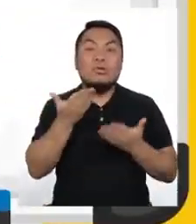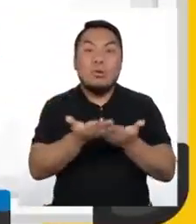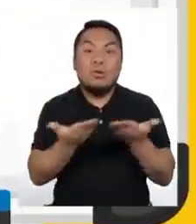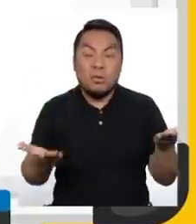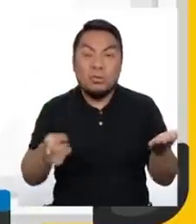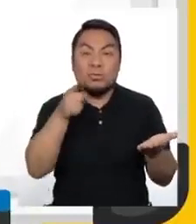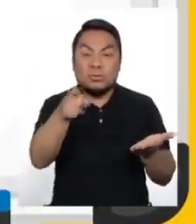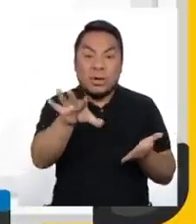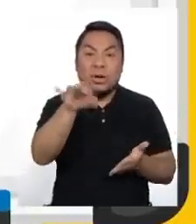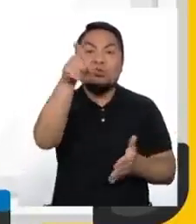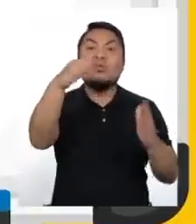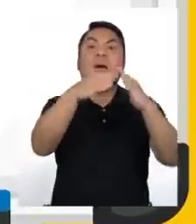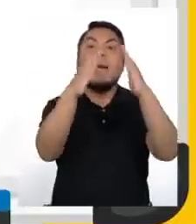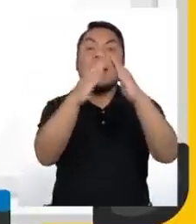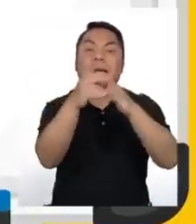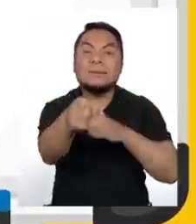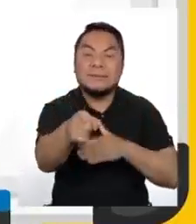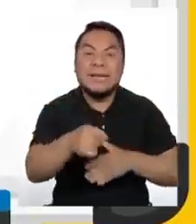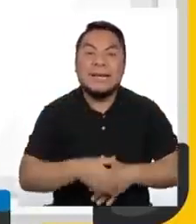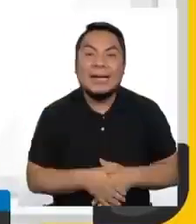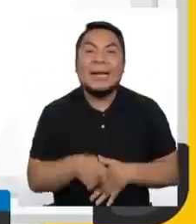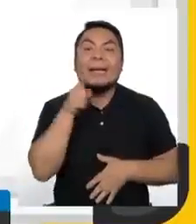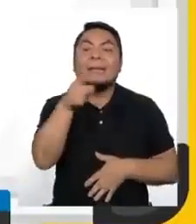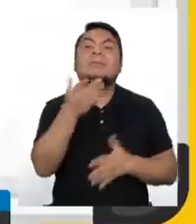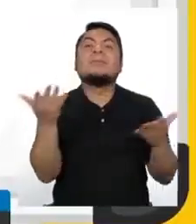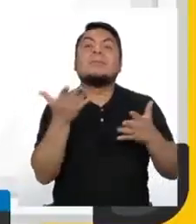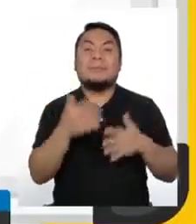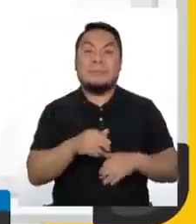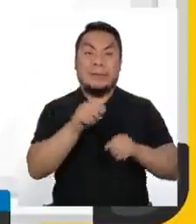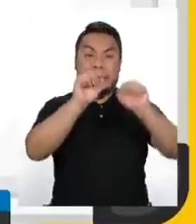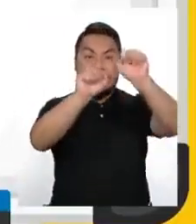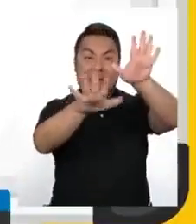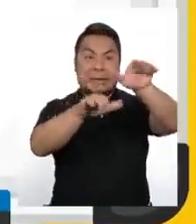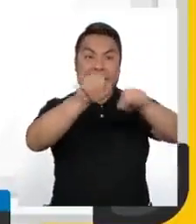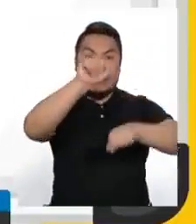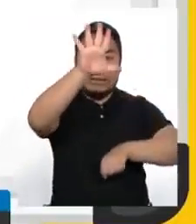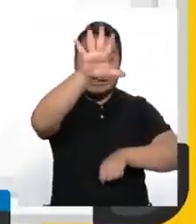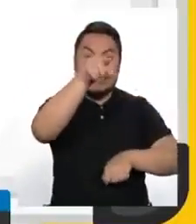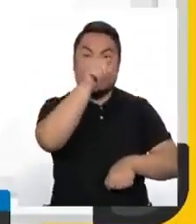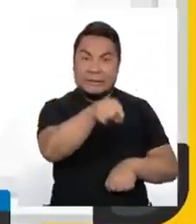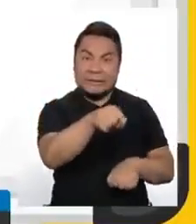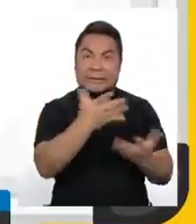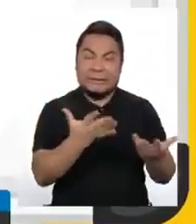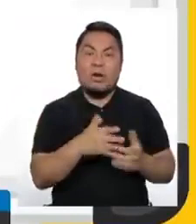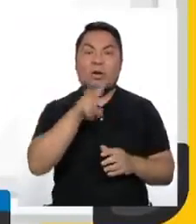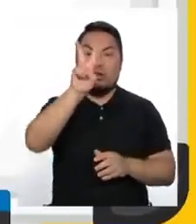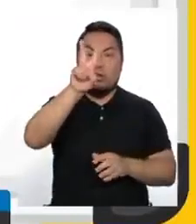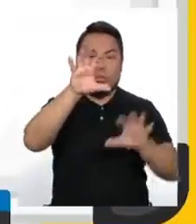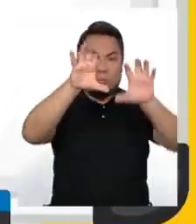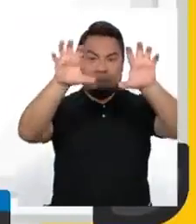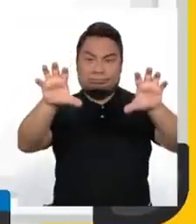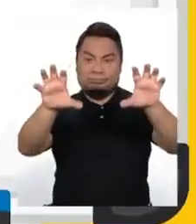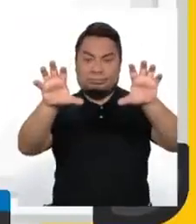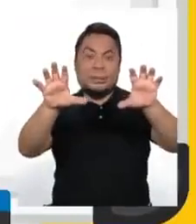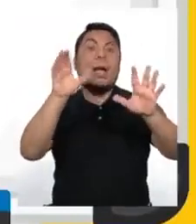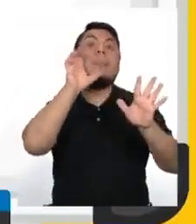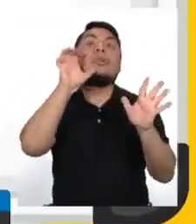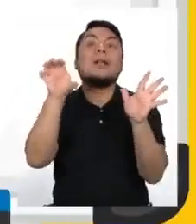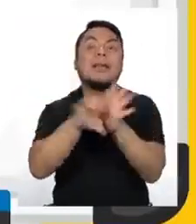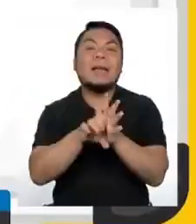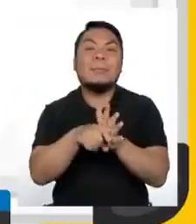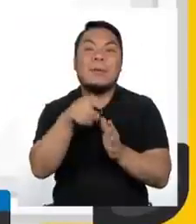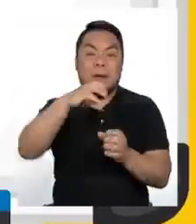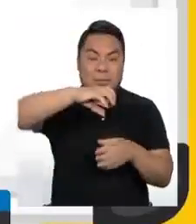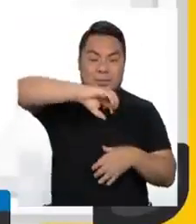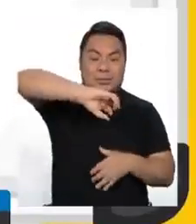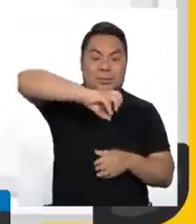que encontremos en casa. Selecciona 15 objetos de dos tipos. Por ejemplo,